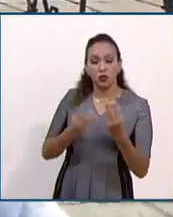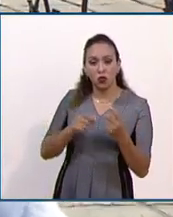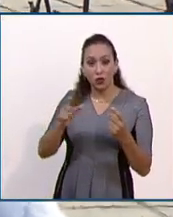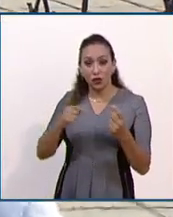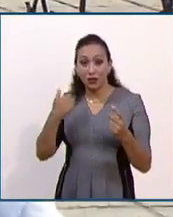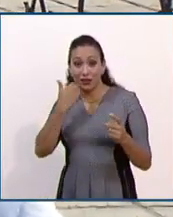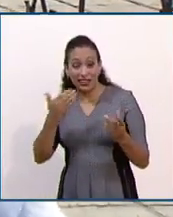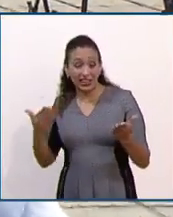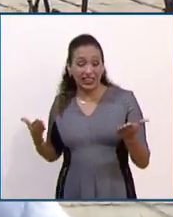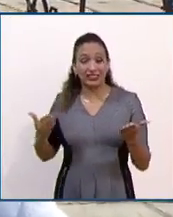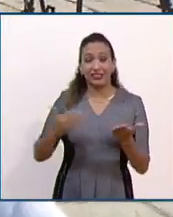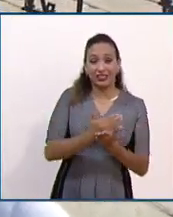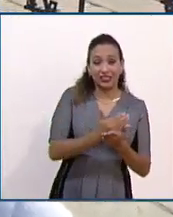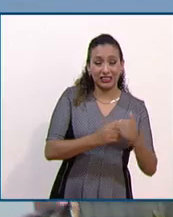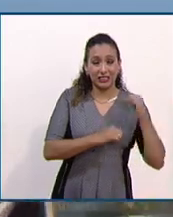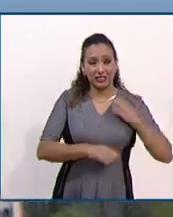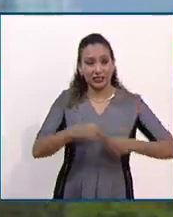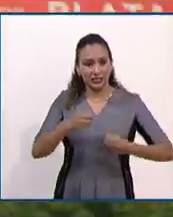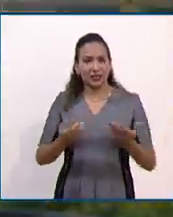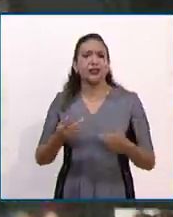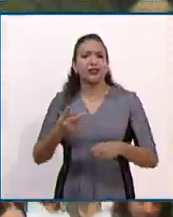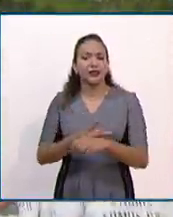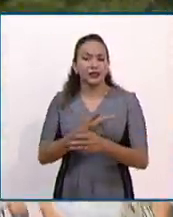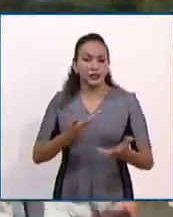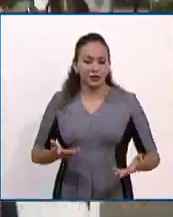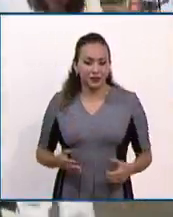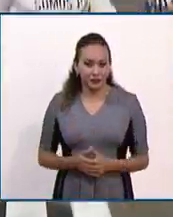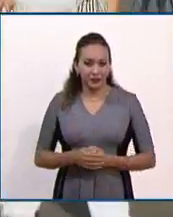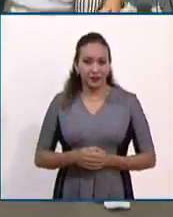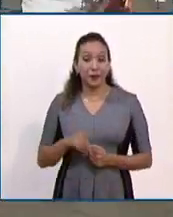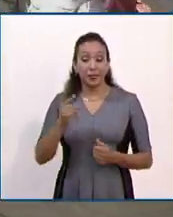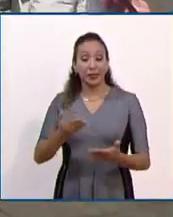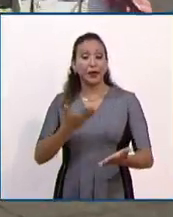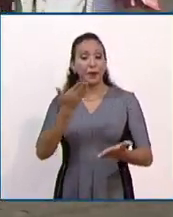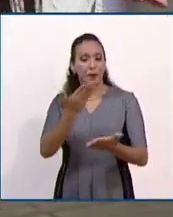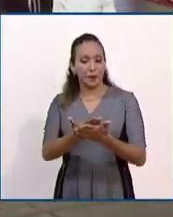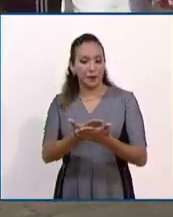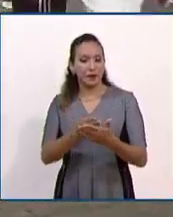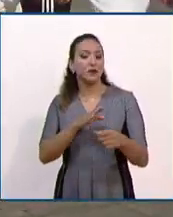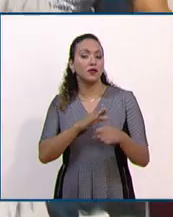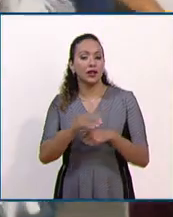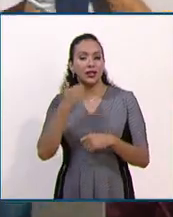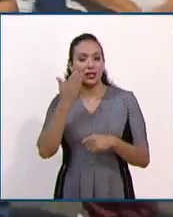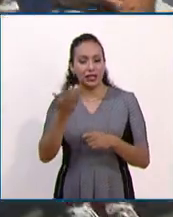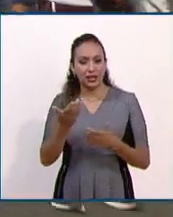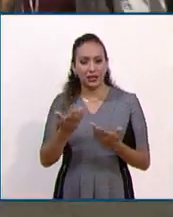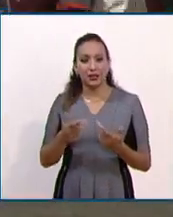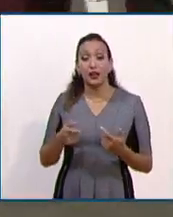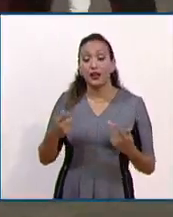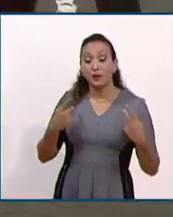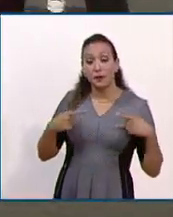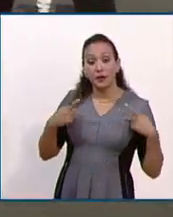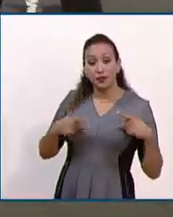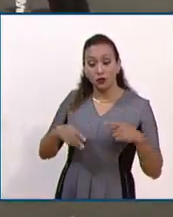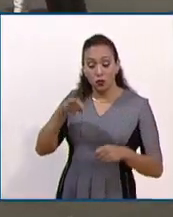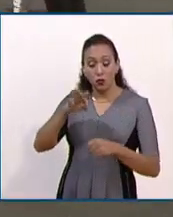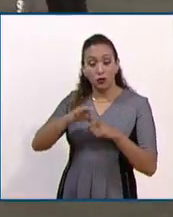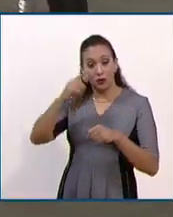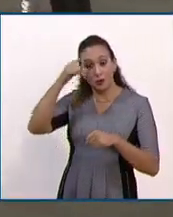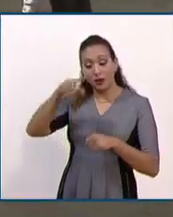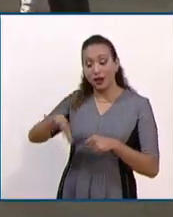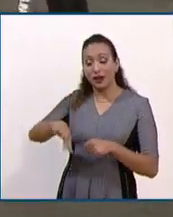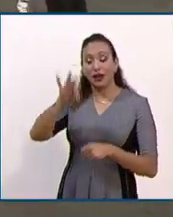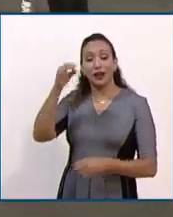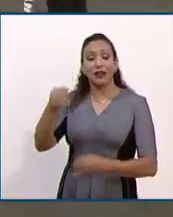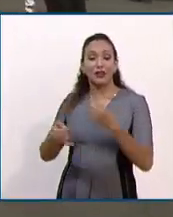agresión e intromisión al Poder Ejecutivo. Consideran que la propuesta de dejar la designación de jueces, magistrados y ministros de la Corte al